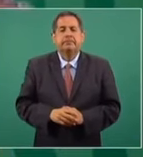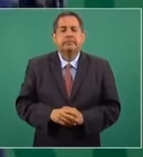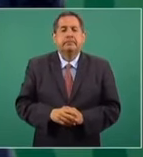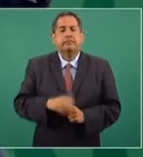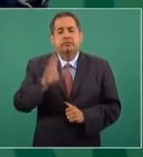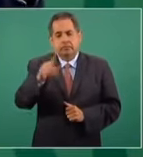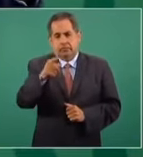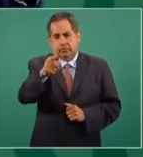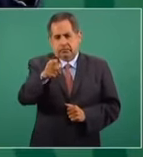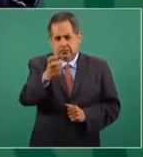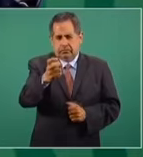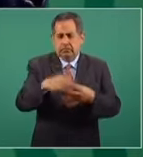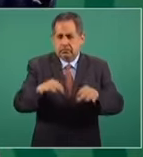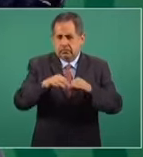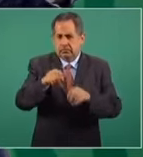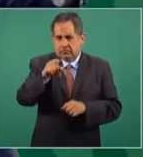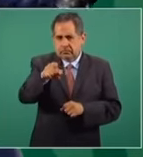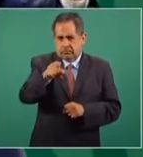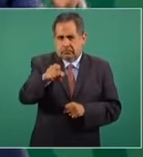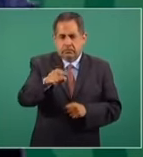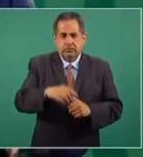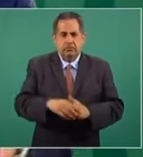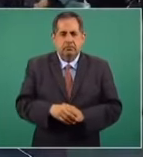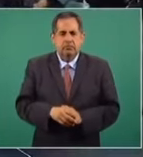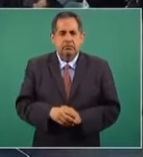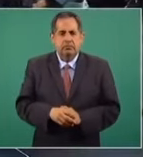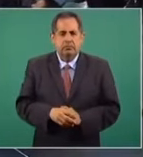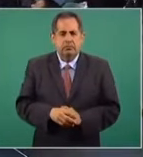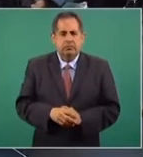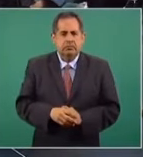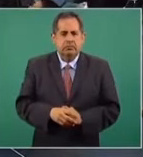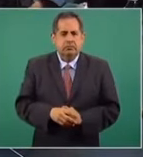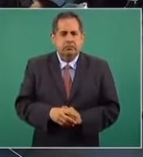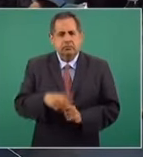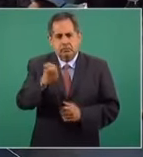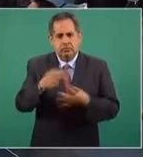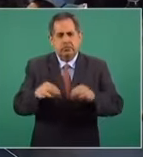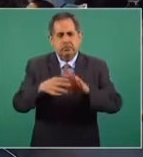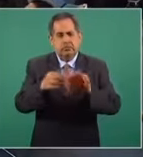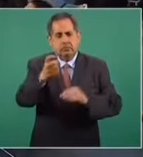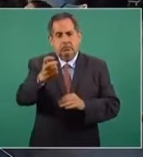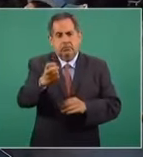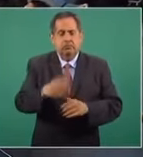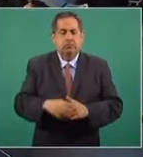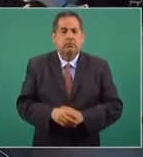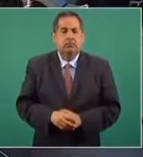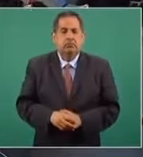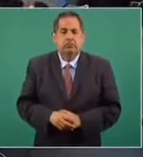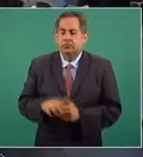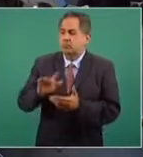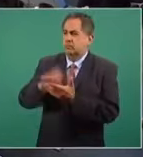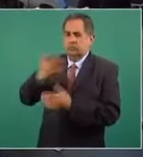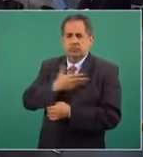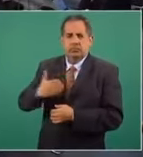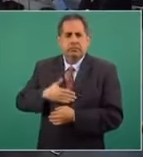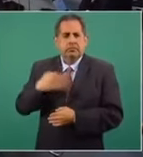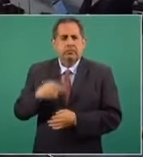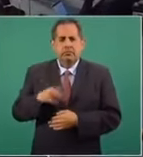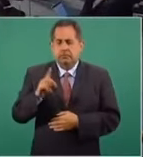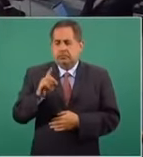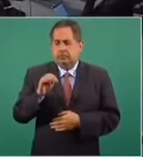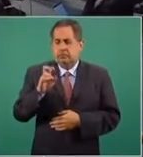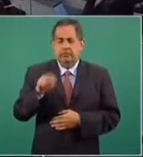Ah, eso sí me importa mucho. Sí. Eso sí me importa mucho. Sí, gracias, presidente. Demián Duarte, del